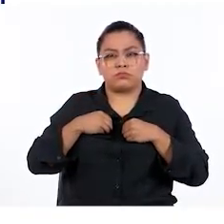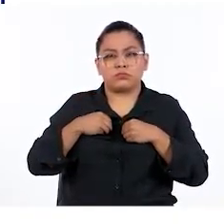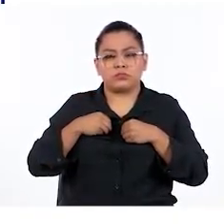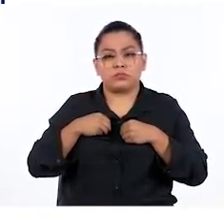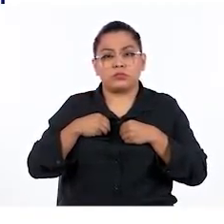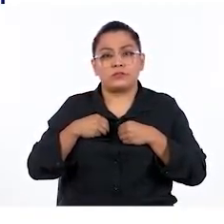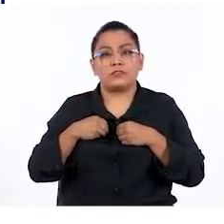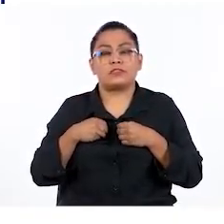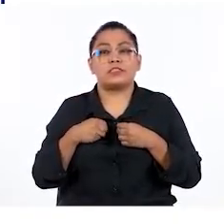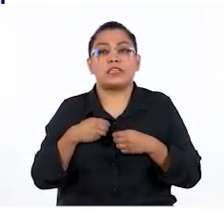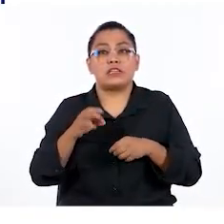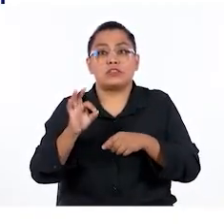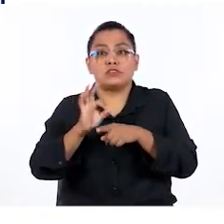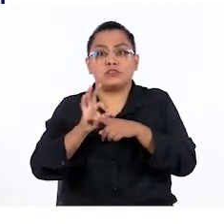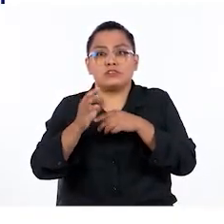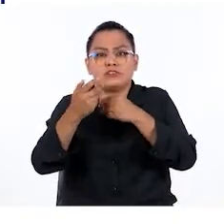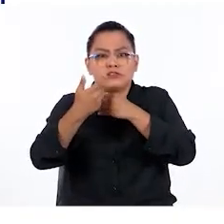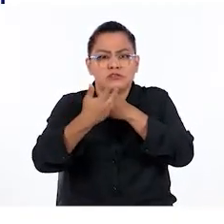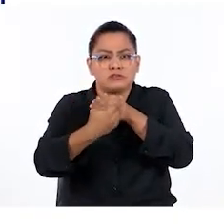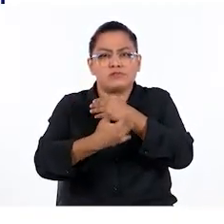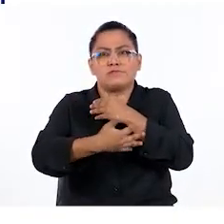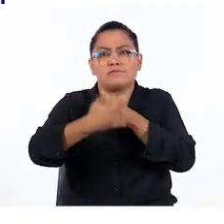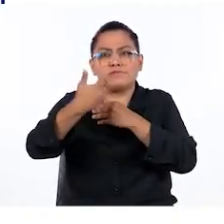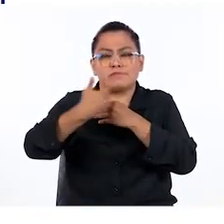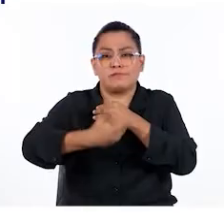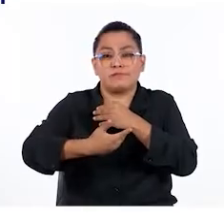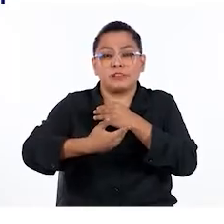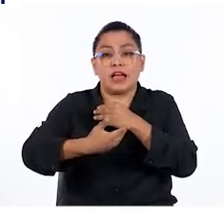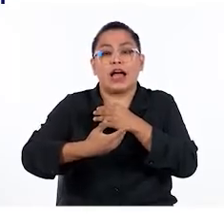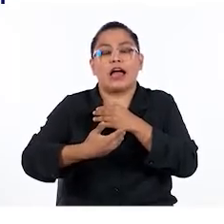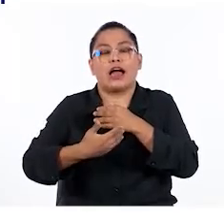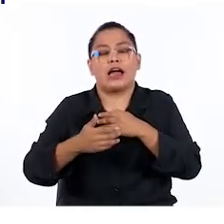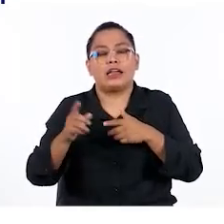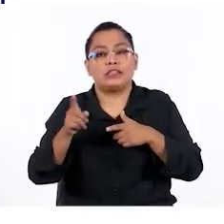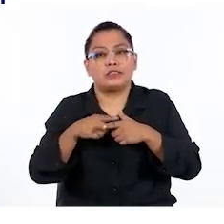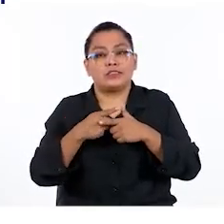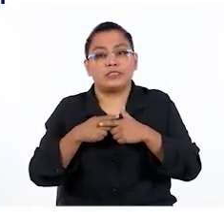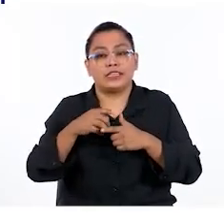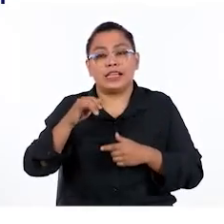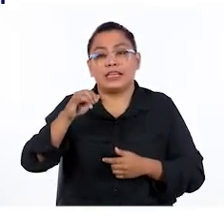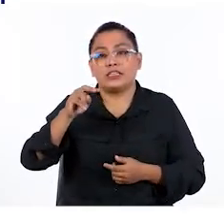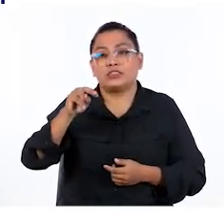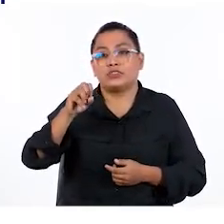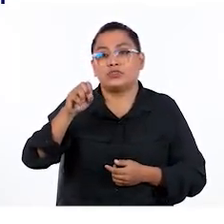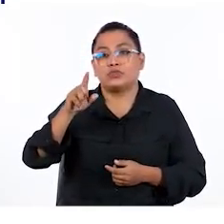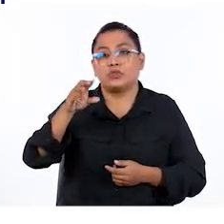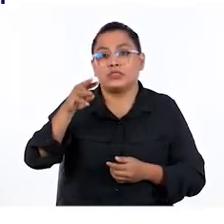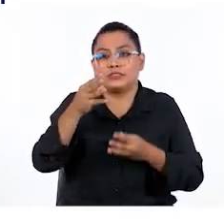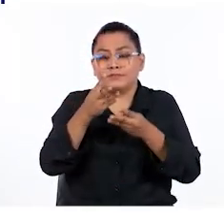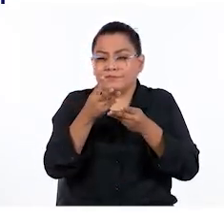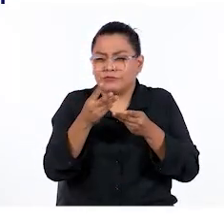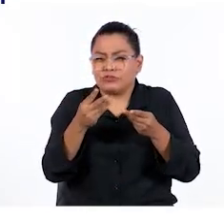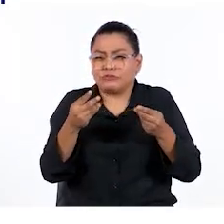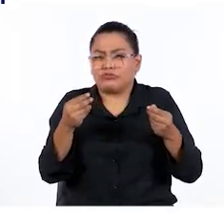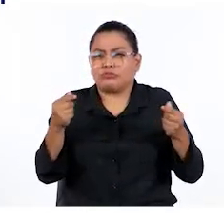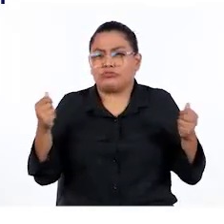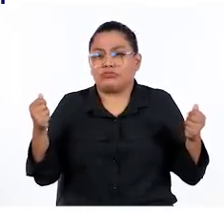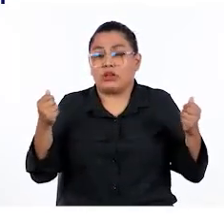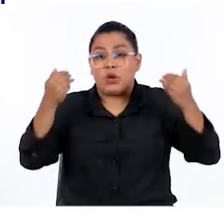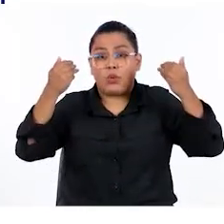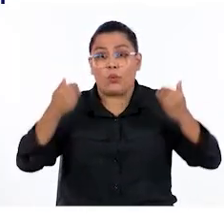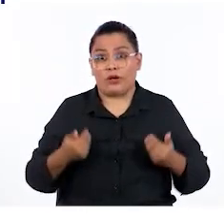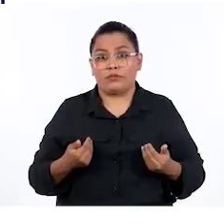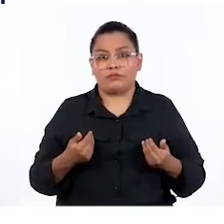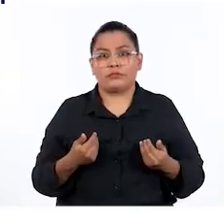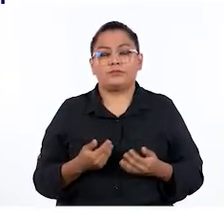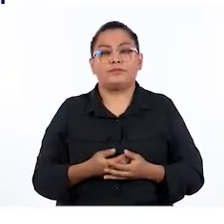en la sangre y gracias a la insulina entran en nuestras células y posteriormente ahí las